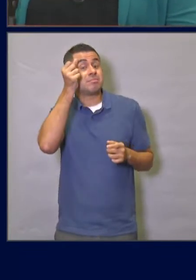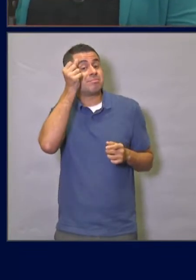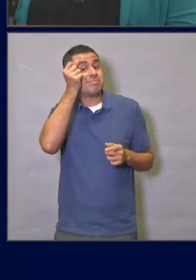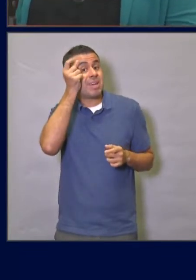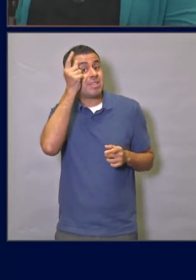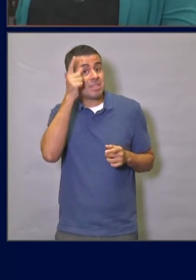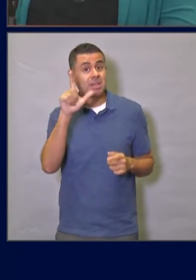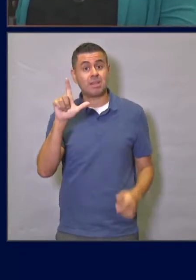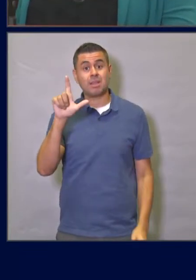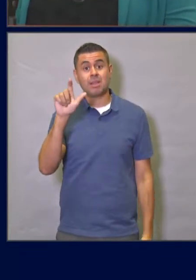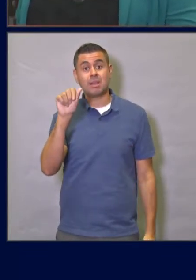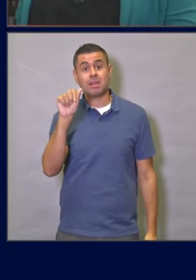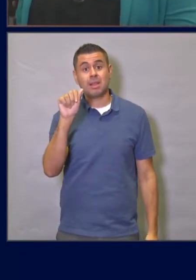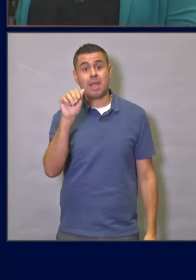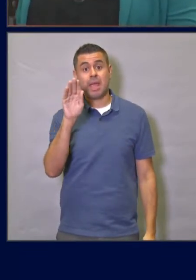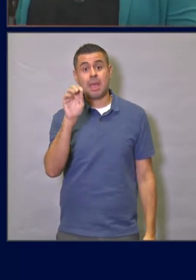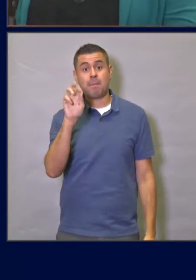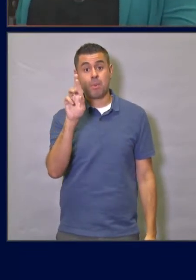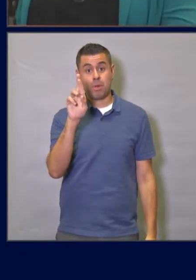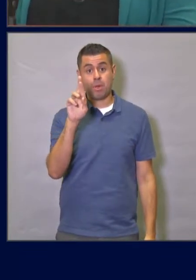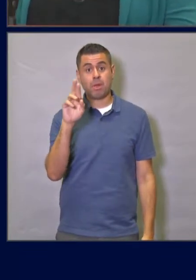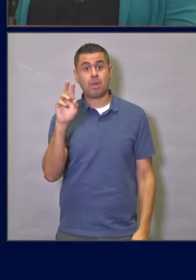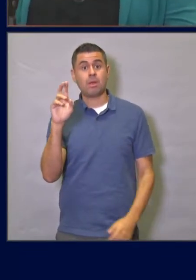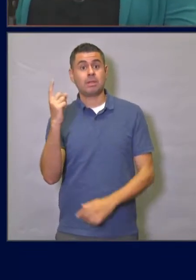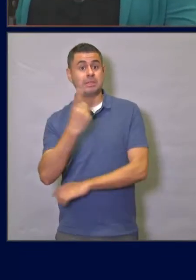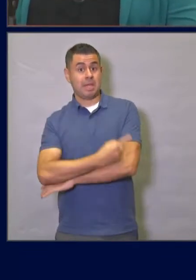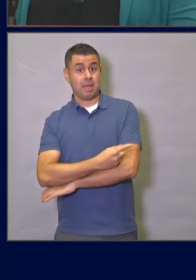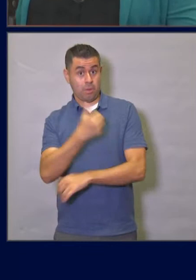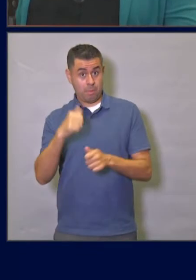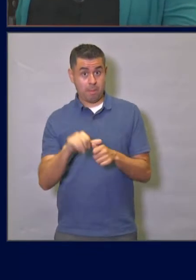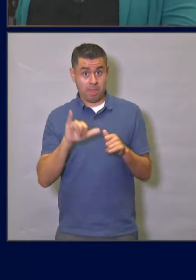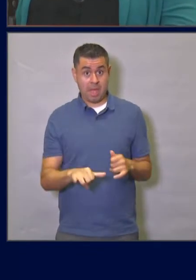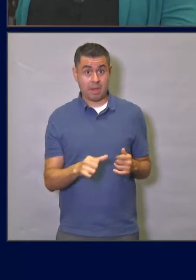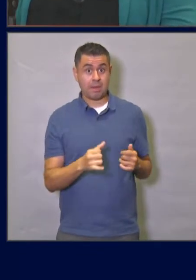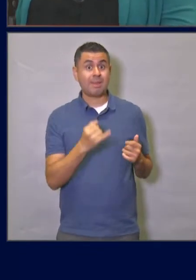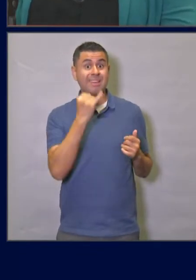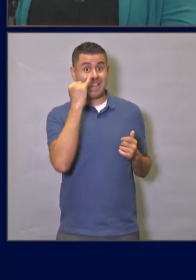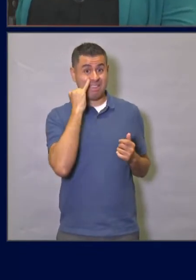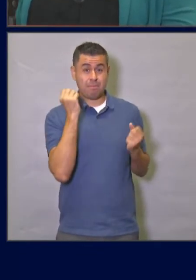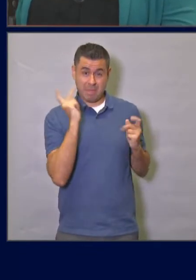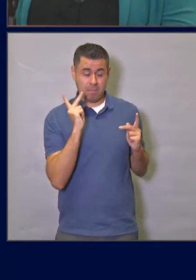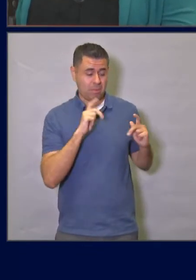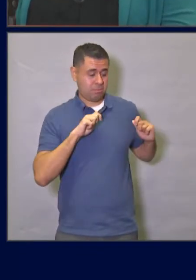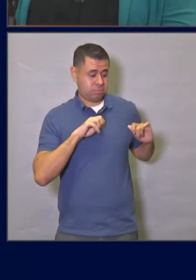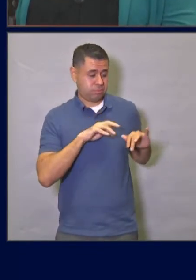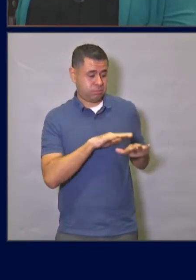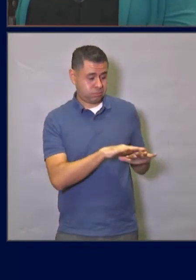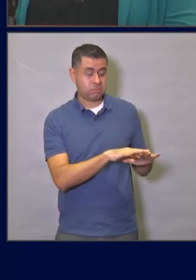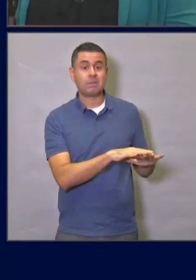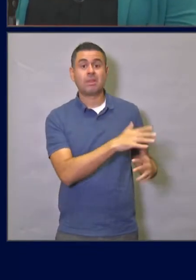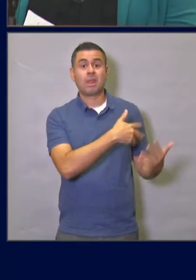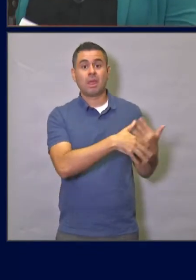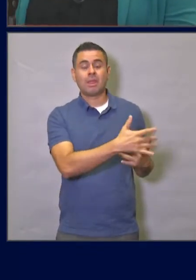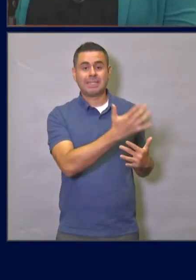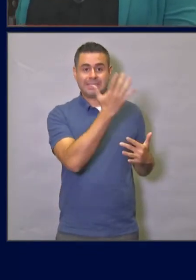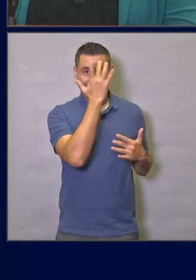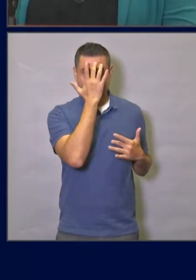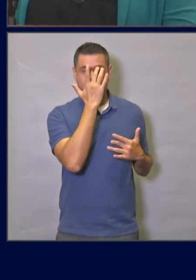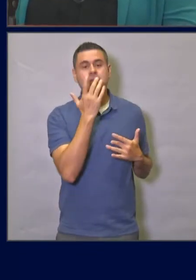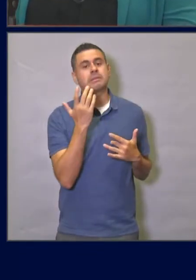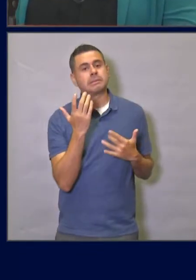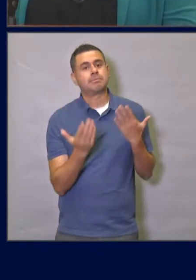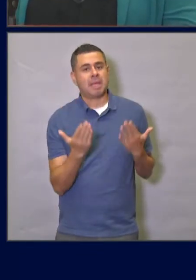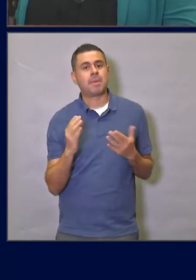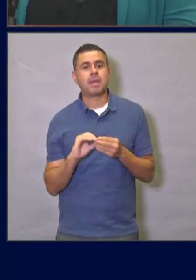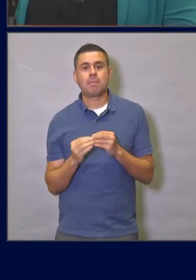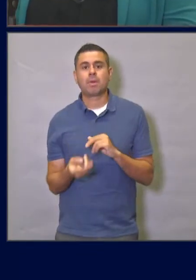semana del Día del Trabajo, conocido como Labor Day, ha tenido en las hospitalizaciones. Next